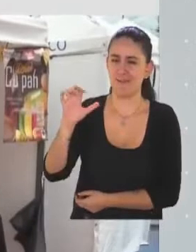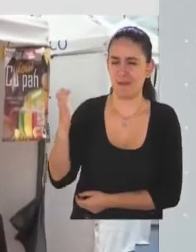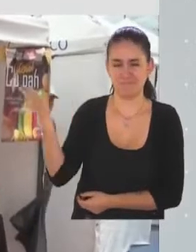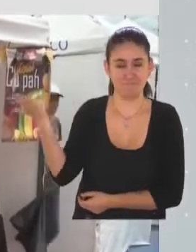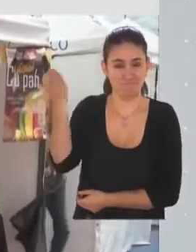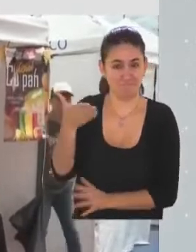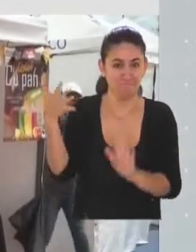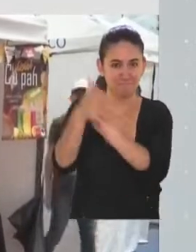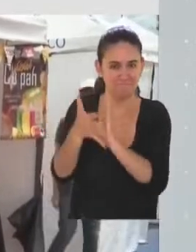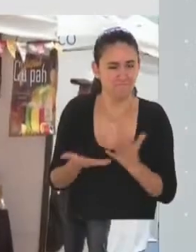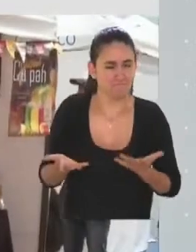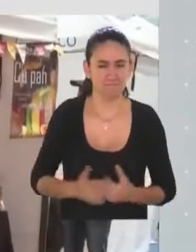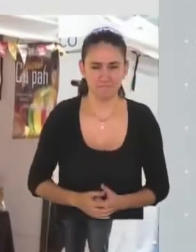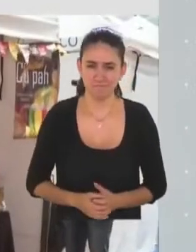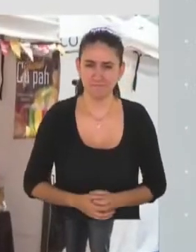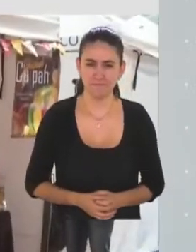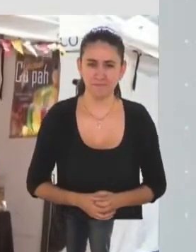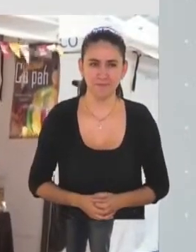muy buenas tardes, ¿con qué se encontró hoy?